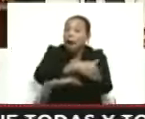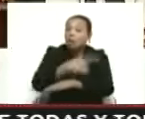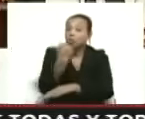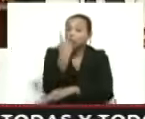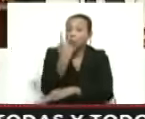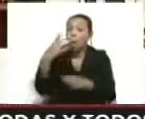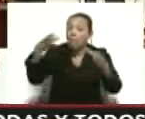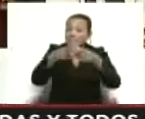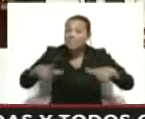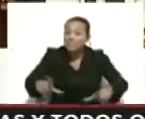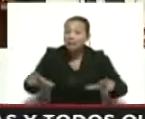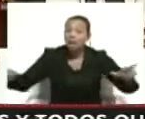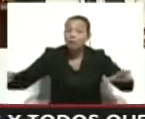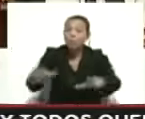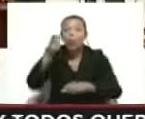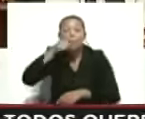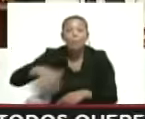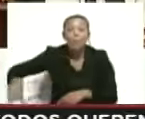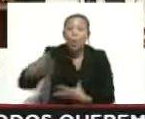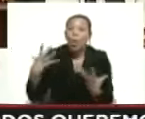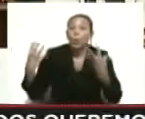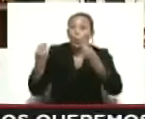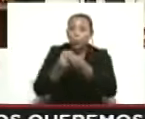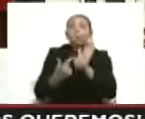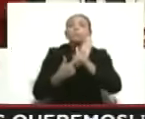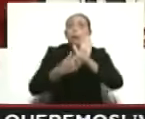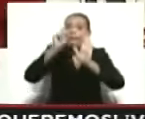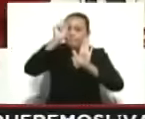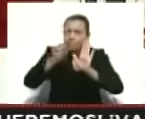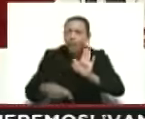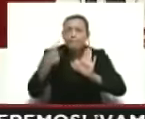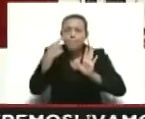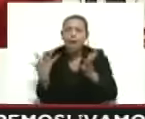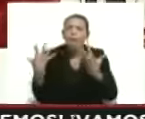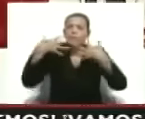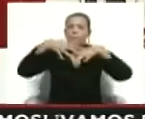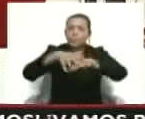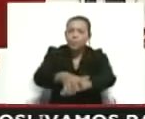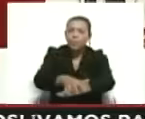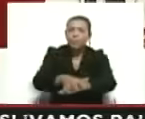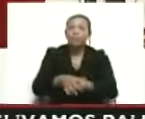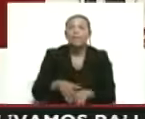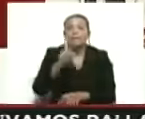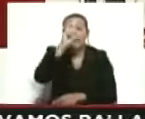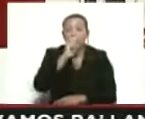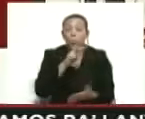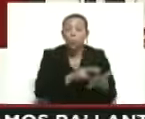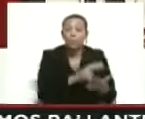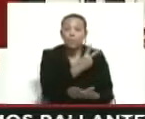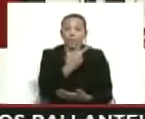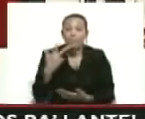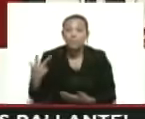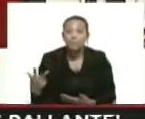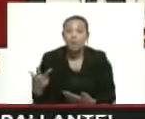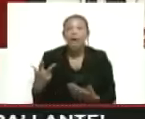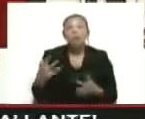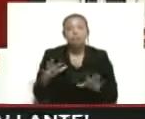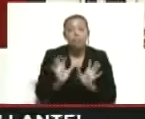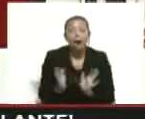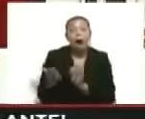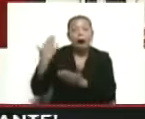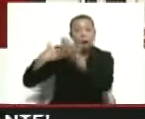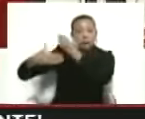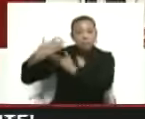los diputados y diputadas, sino a nuestro pueblo, del cual nosotros también formamos parte. En este año 2023, que dejamos